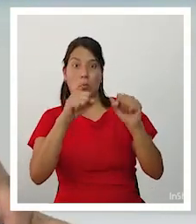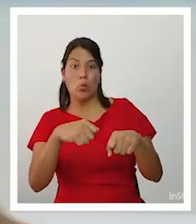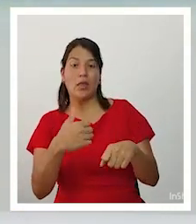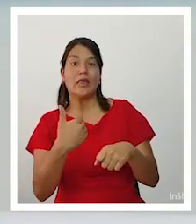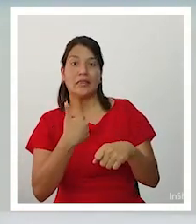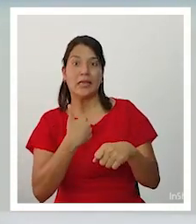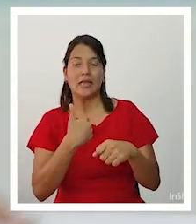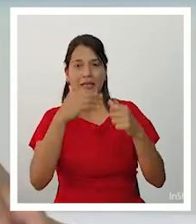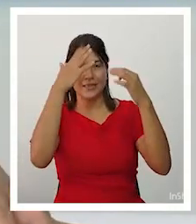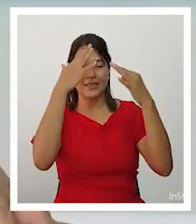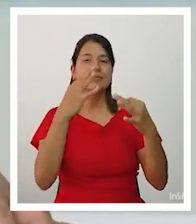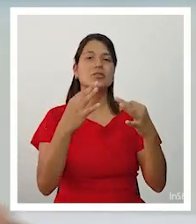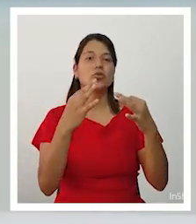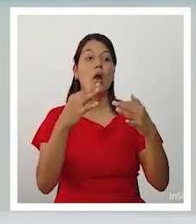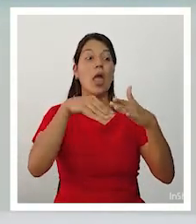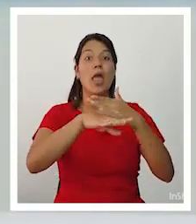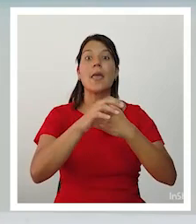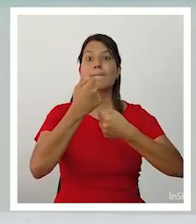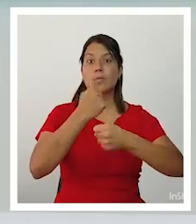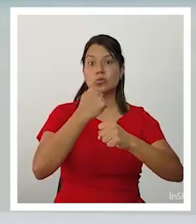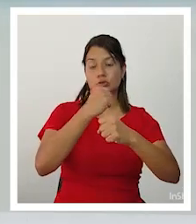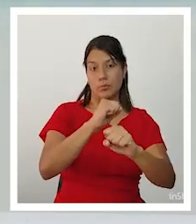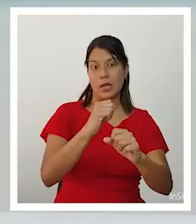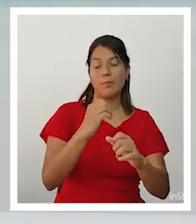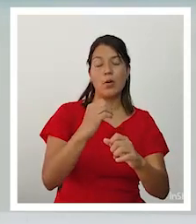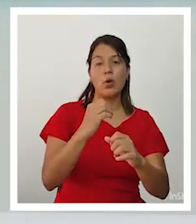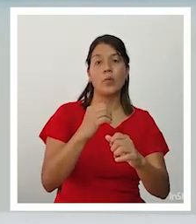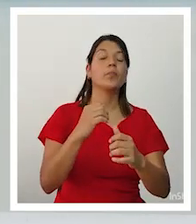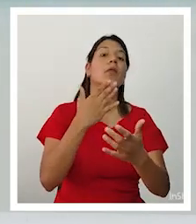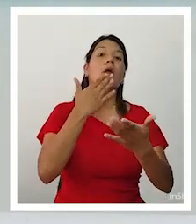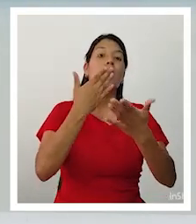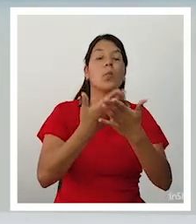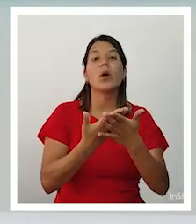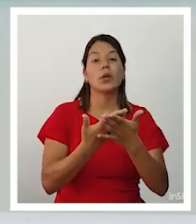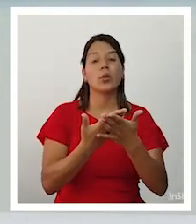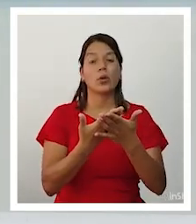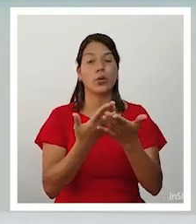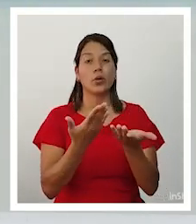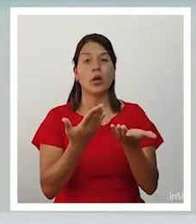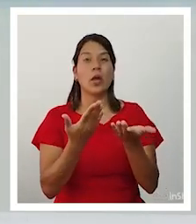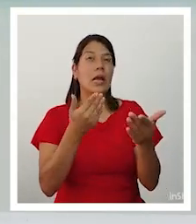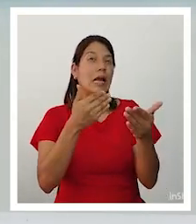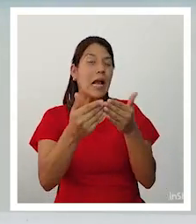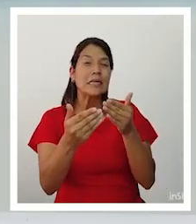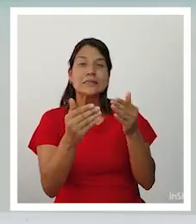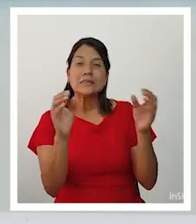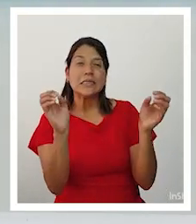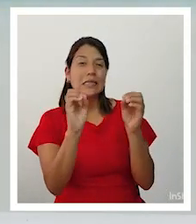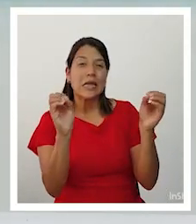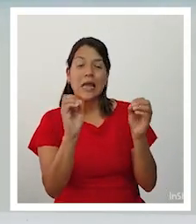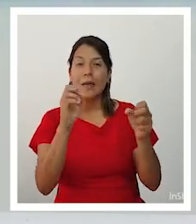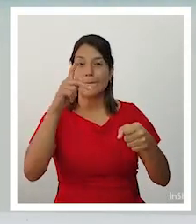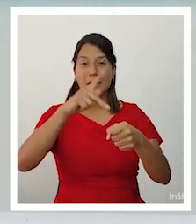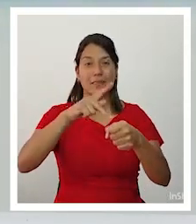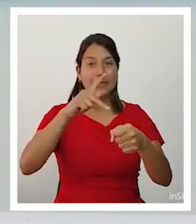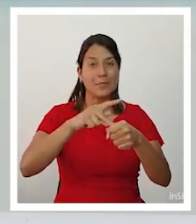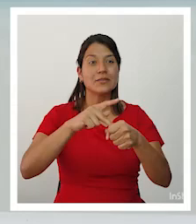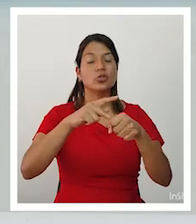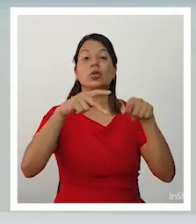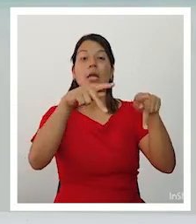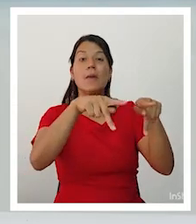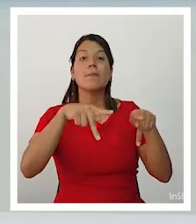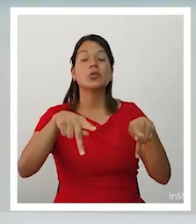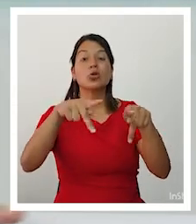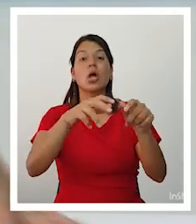de decisión en las municipalidades, bueno, es prácticamente que casi que nulo la participación de la población con alguna